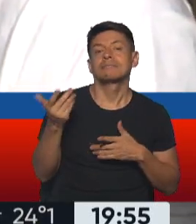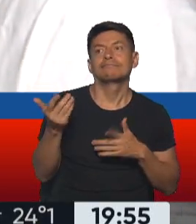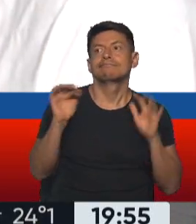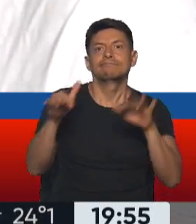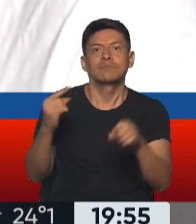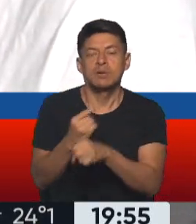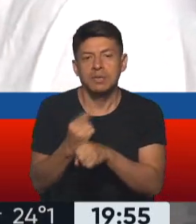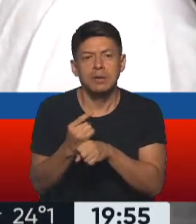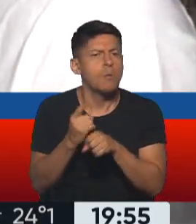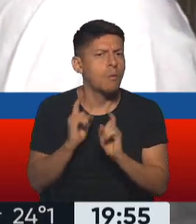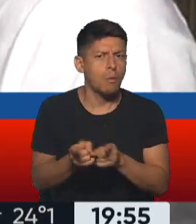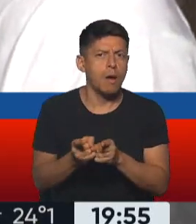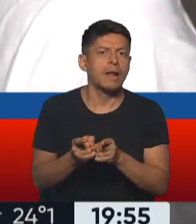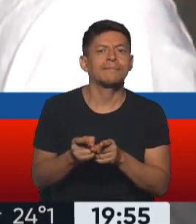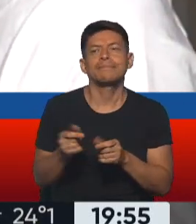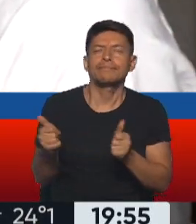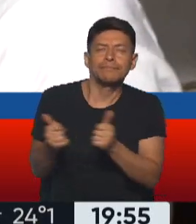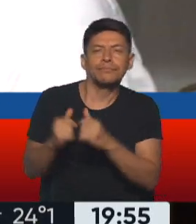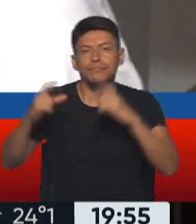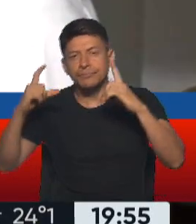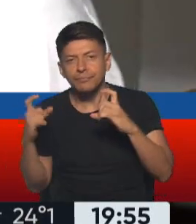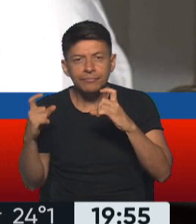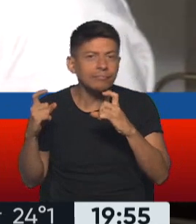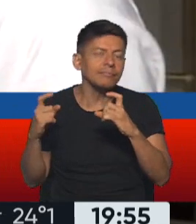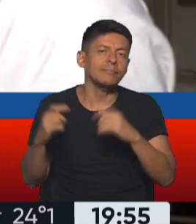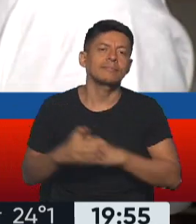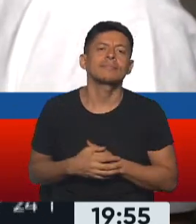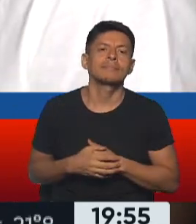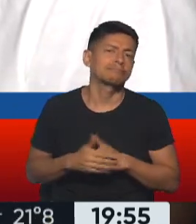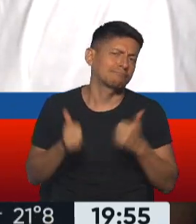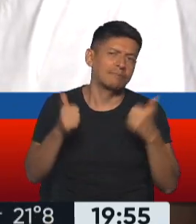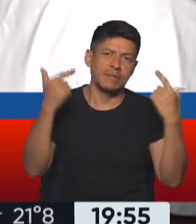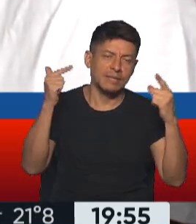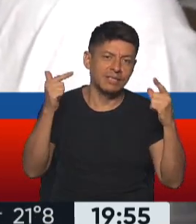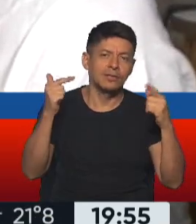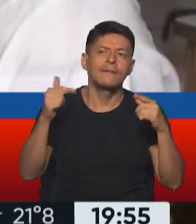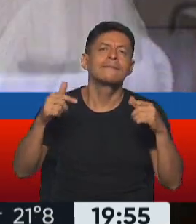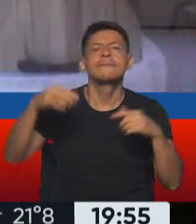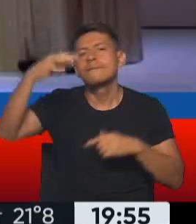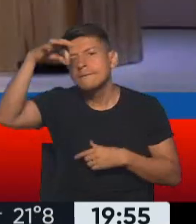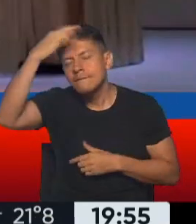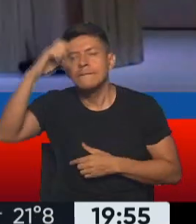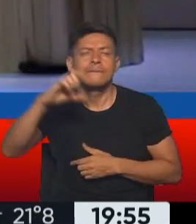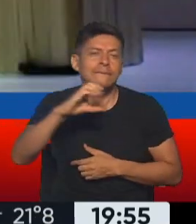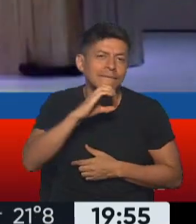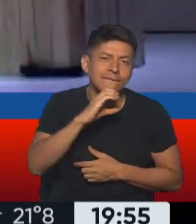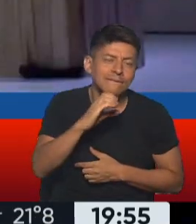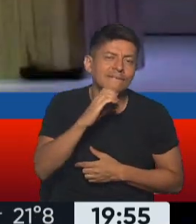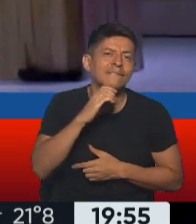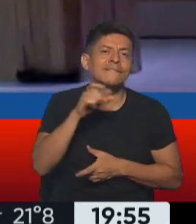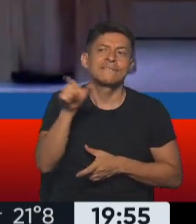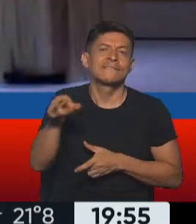igual nos la rebuscamos para sacarse las fotos y qué sé yo, así que lo pasamos muy bien. Es una comedia deliciosa donde los chicos están